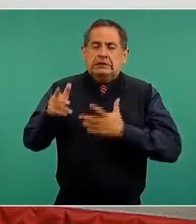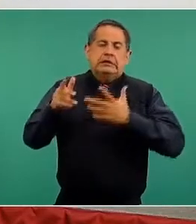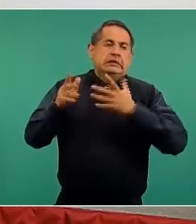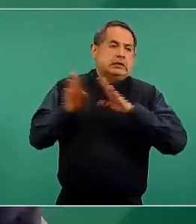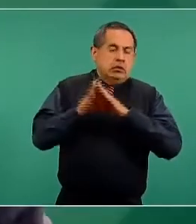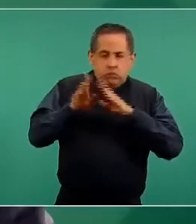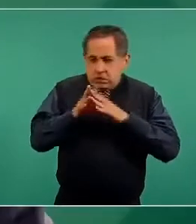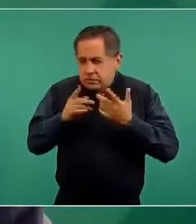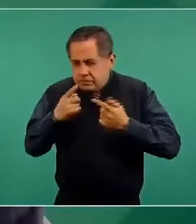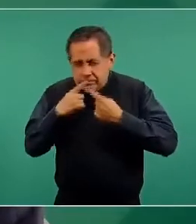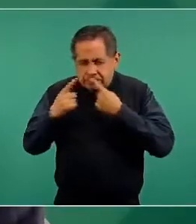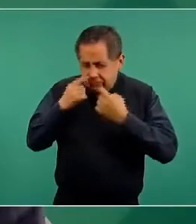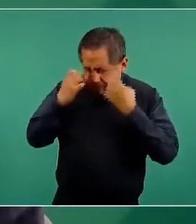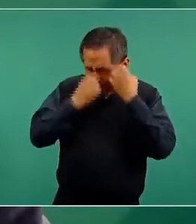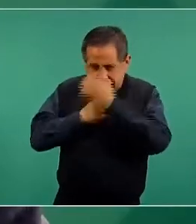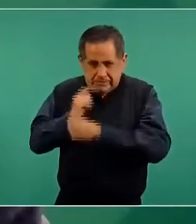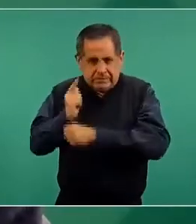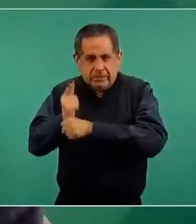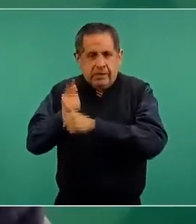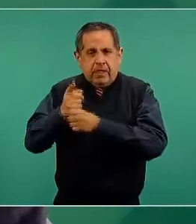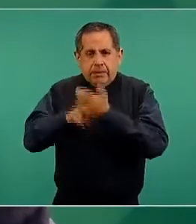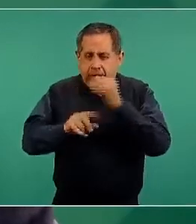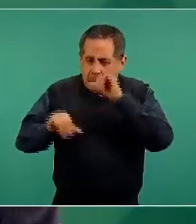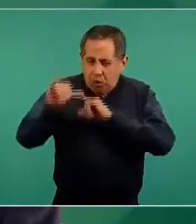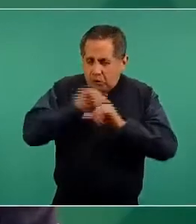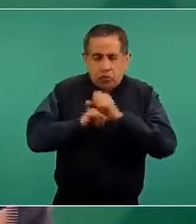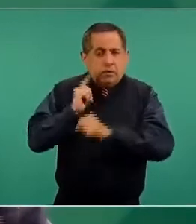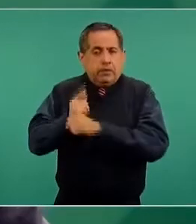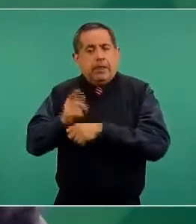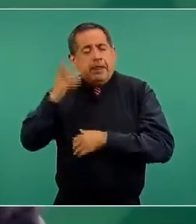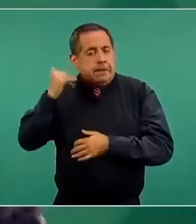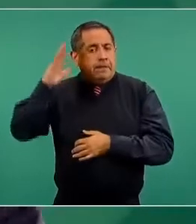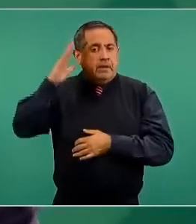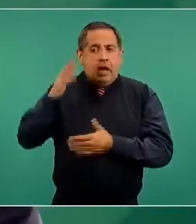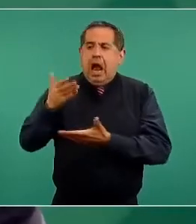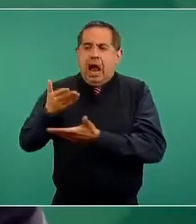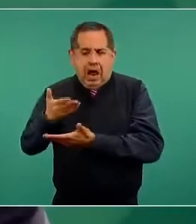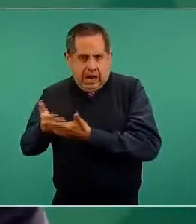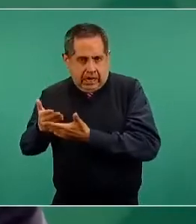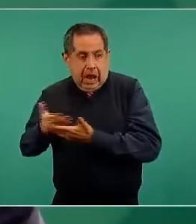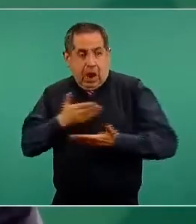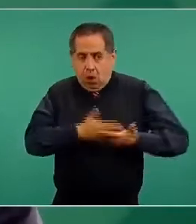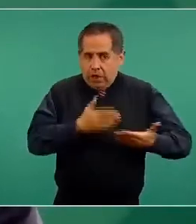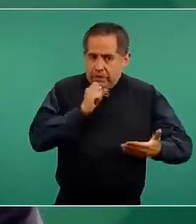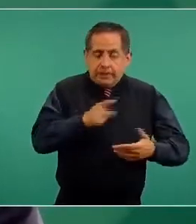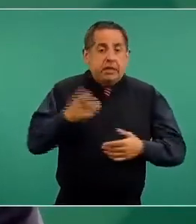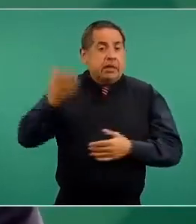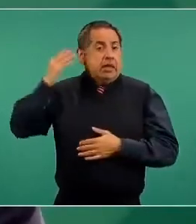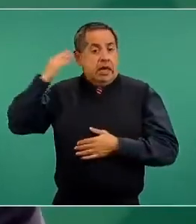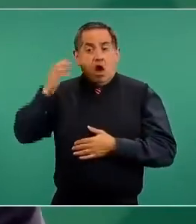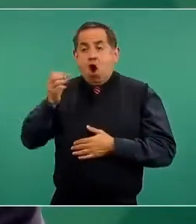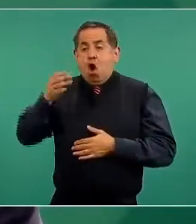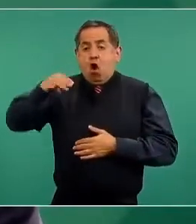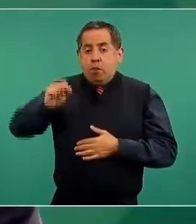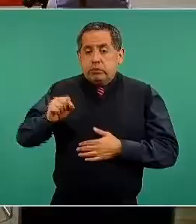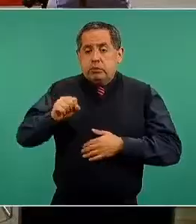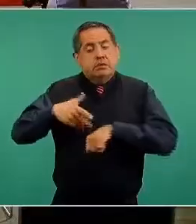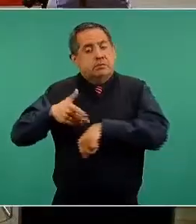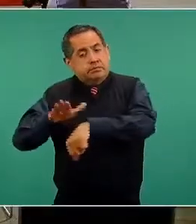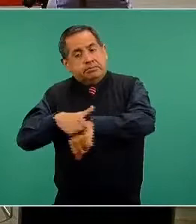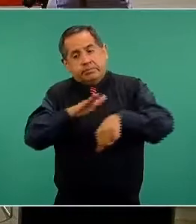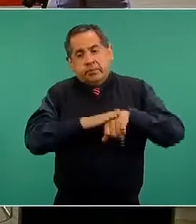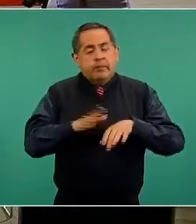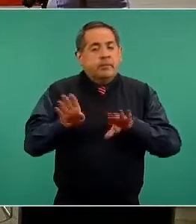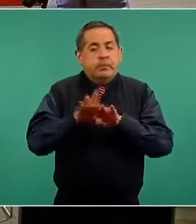eficiente de los recursos diagnósticos de laboratorio y en aquel entonces, igual que ahora, la Organización Mundial de la Salud recomendó el